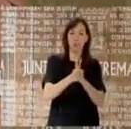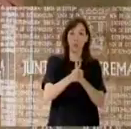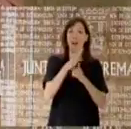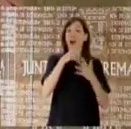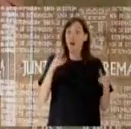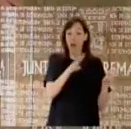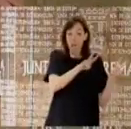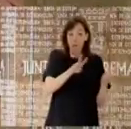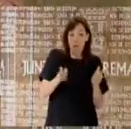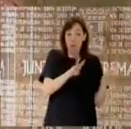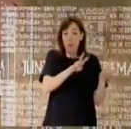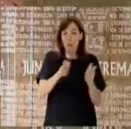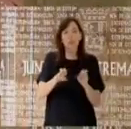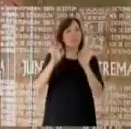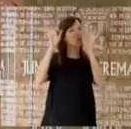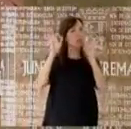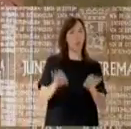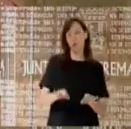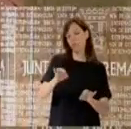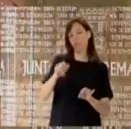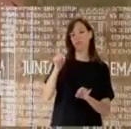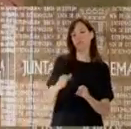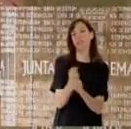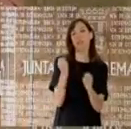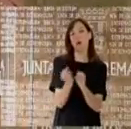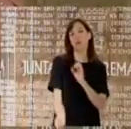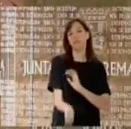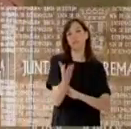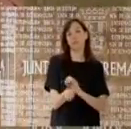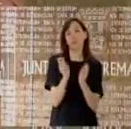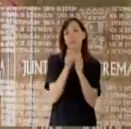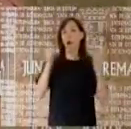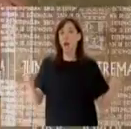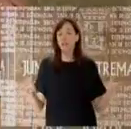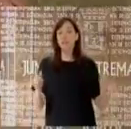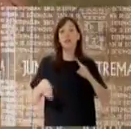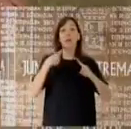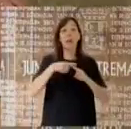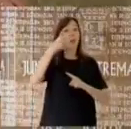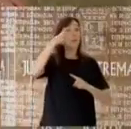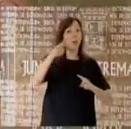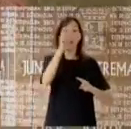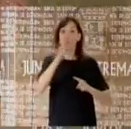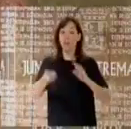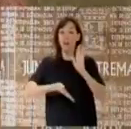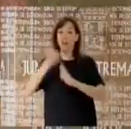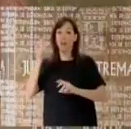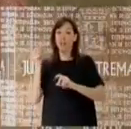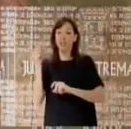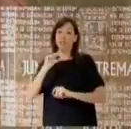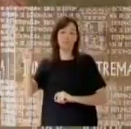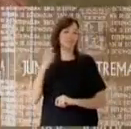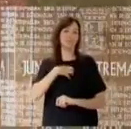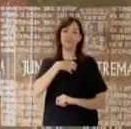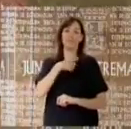van a fortalecer el empleo en la región, van a fortalecer la permanencia de vida en los pueblos y, por tanto,